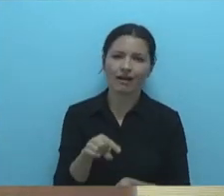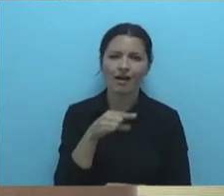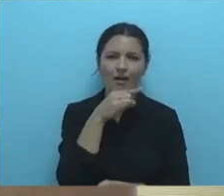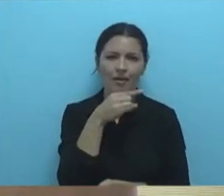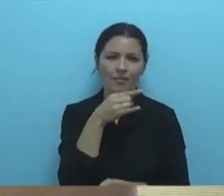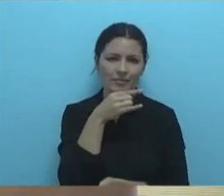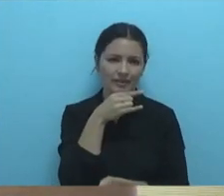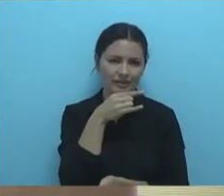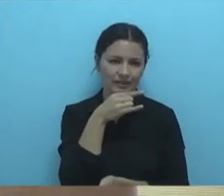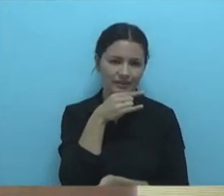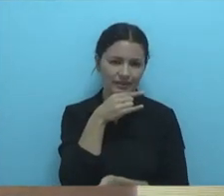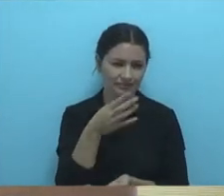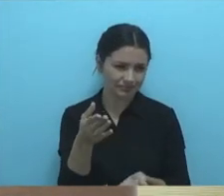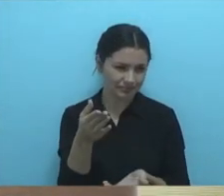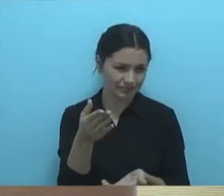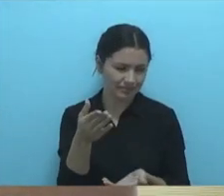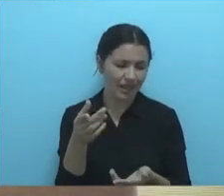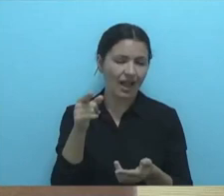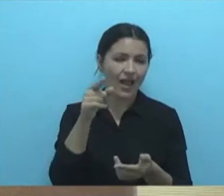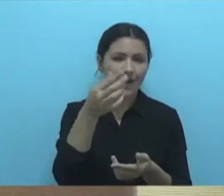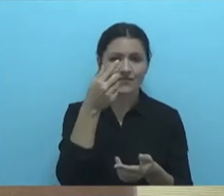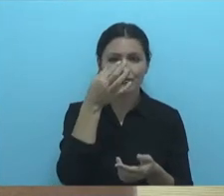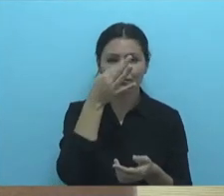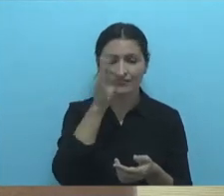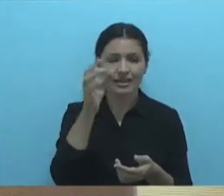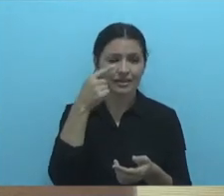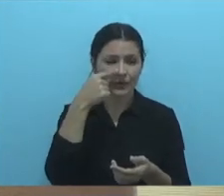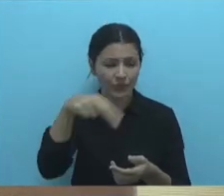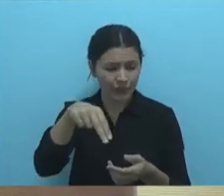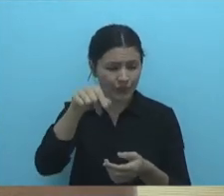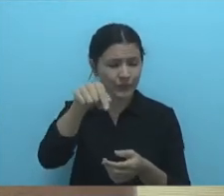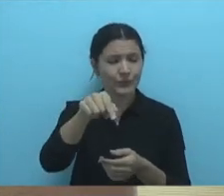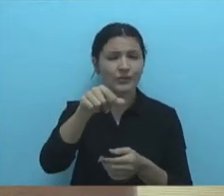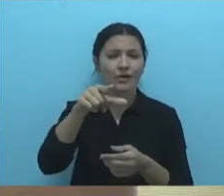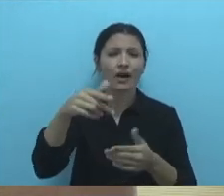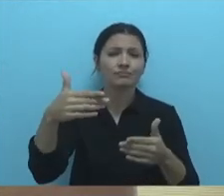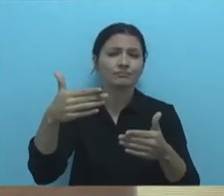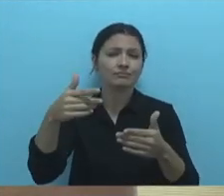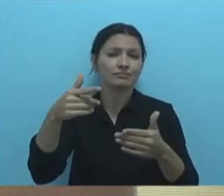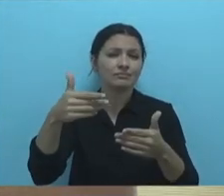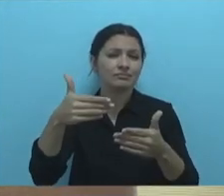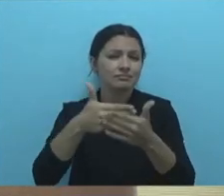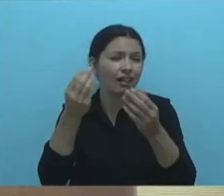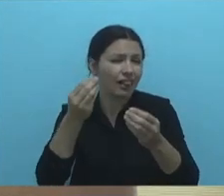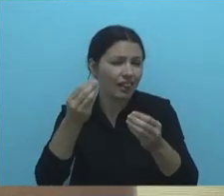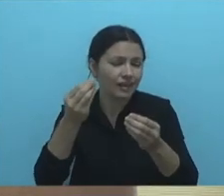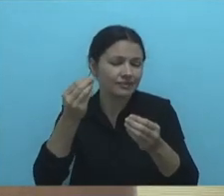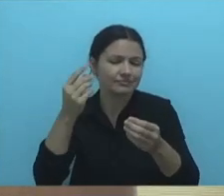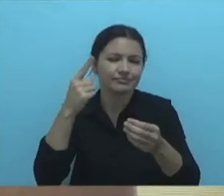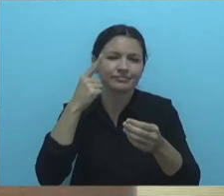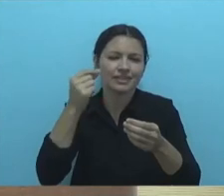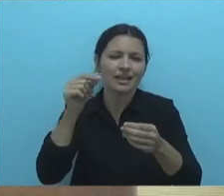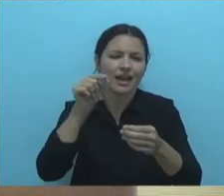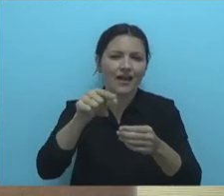en realidad es el Día de la muerte de belgrano 20 de junio de 1820 en absoluta soledad sin poder pagarle a su médico de